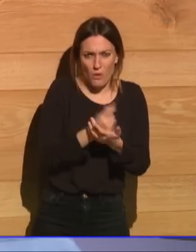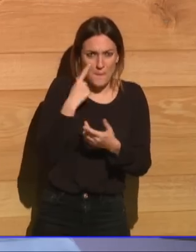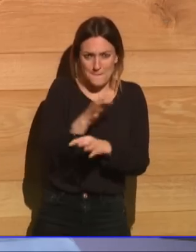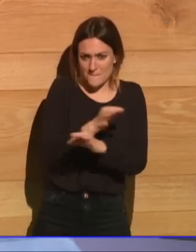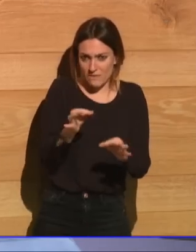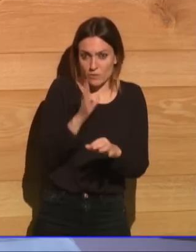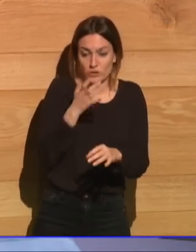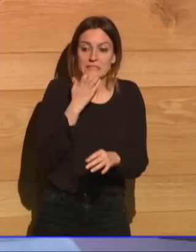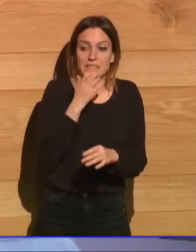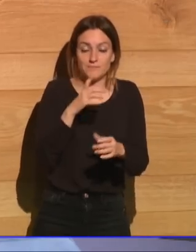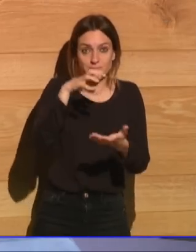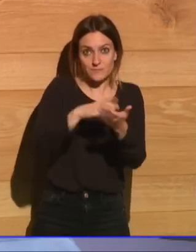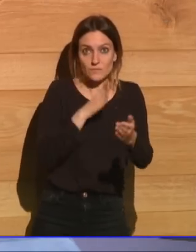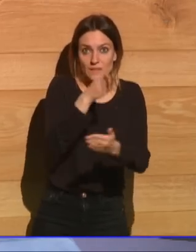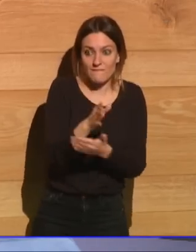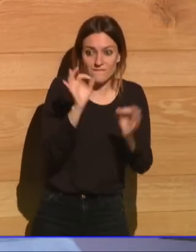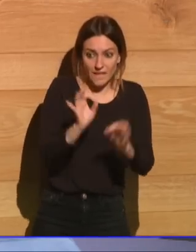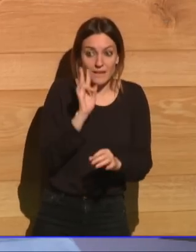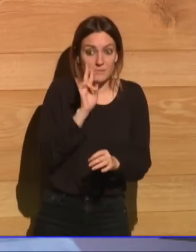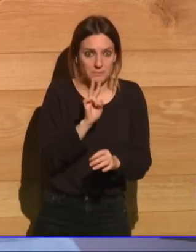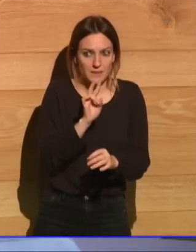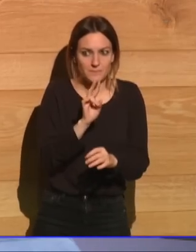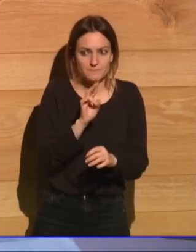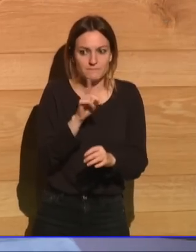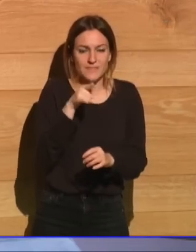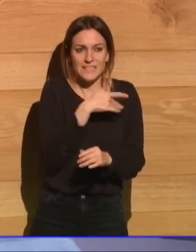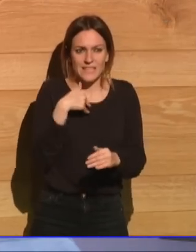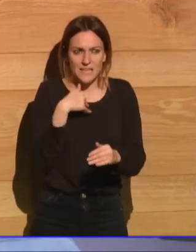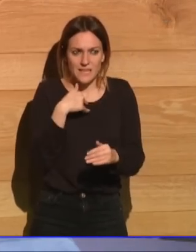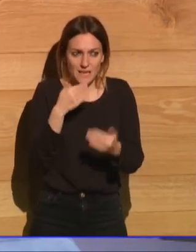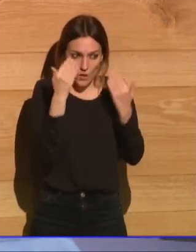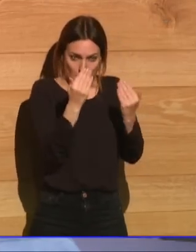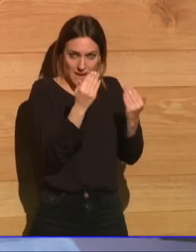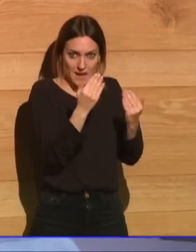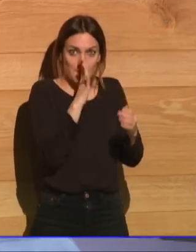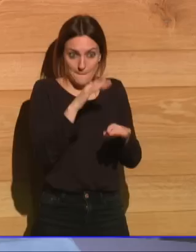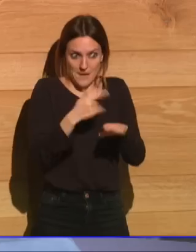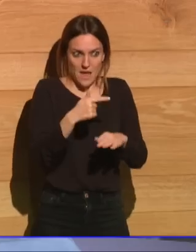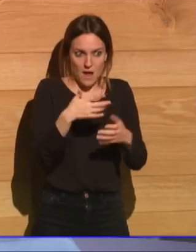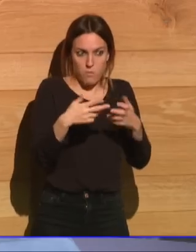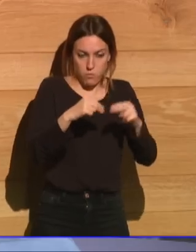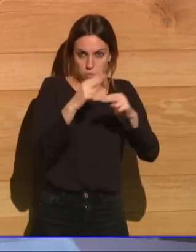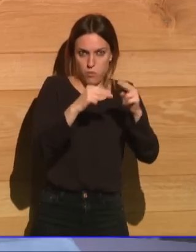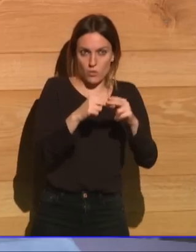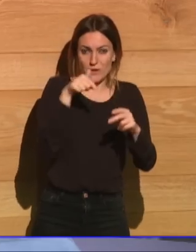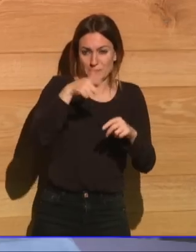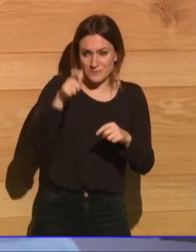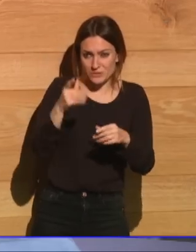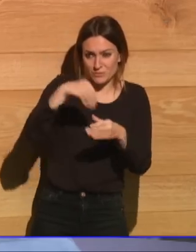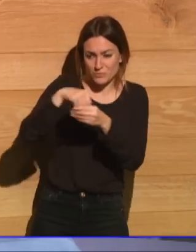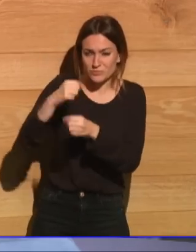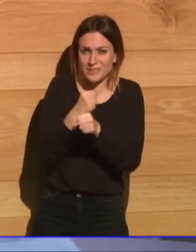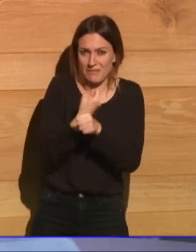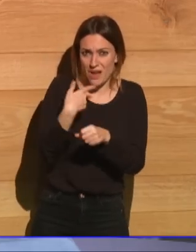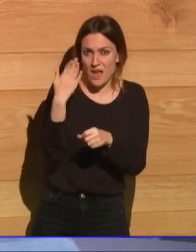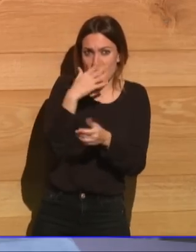la que pretendían, no sé si homenajear o que pretendían recrear, Estaba muy bonita. los de la escuela Dijeron- le dijeron,